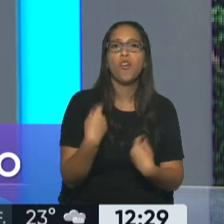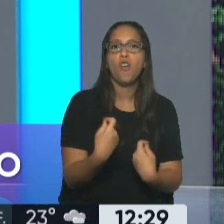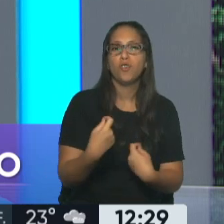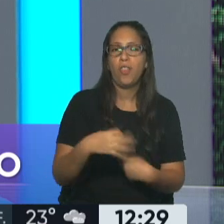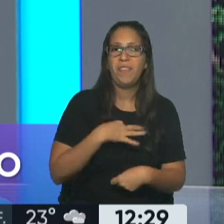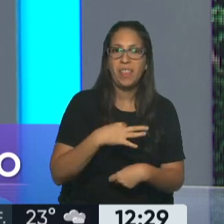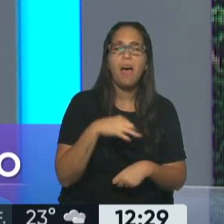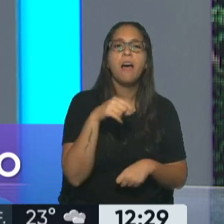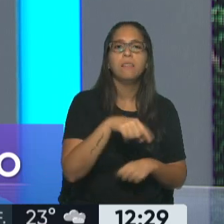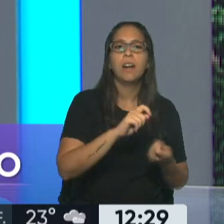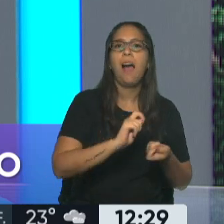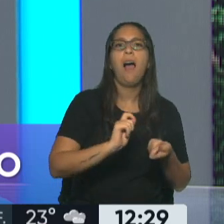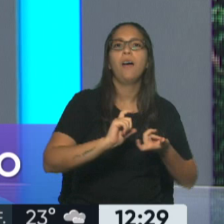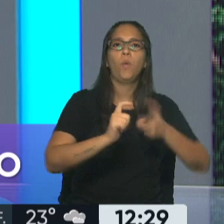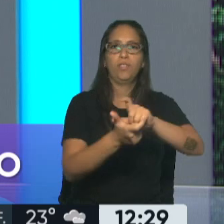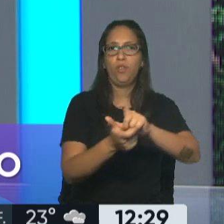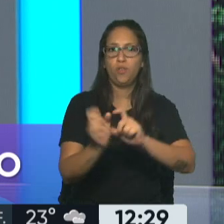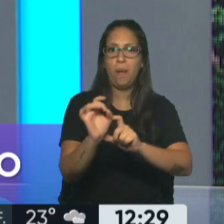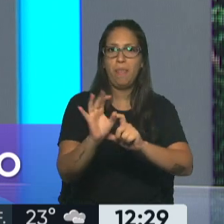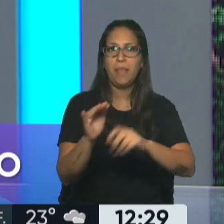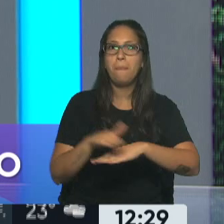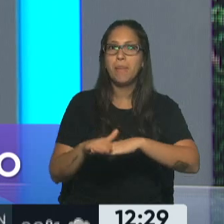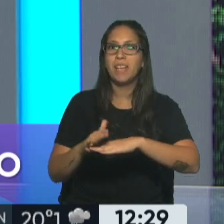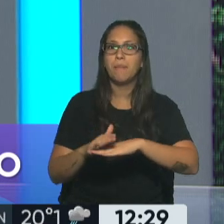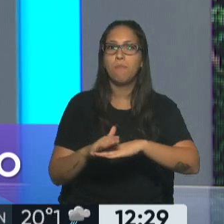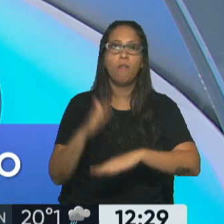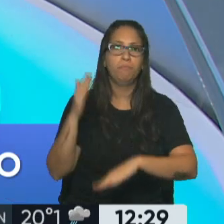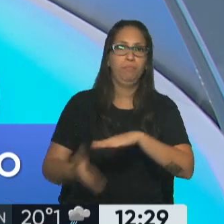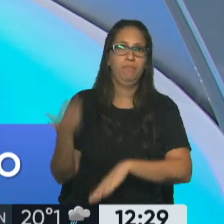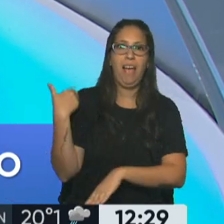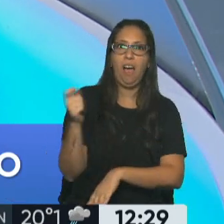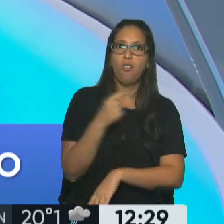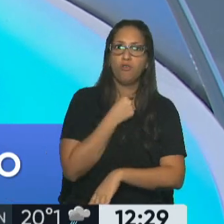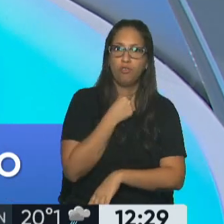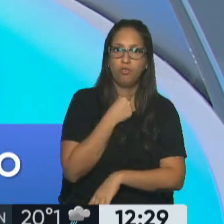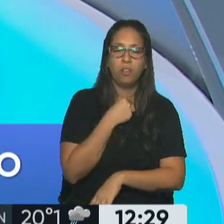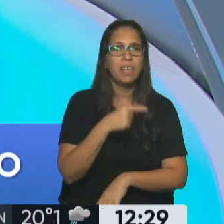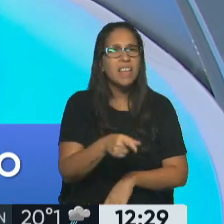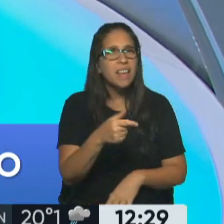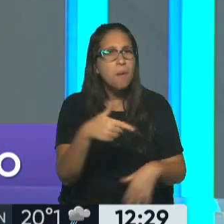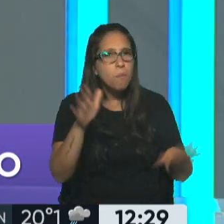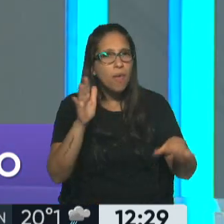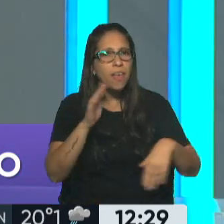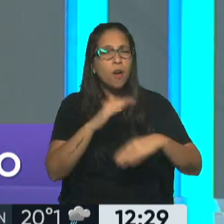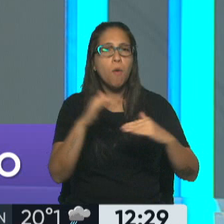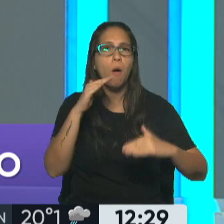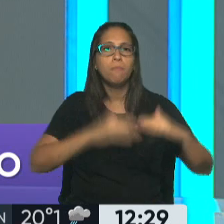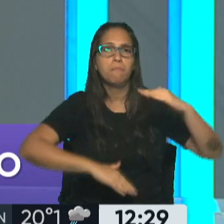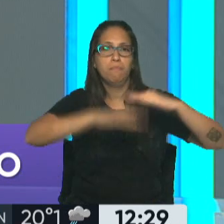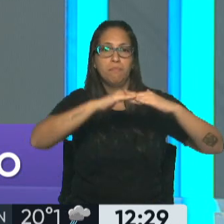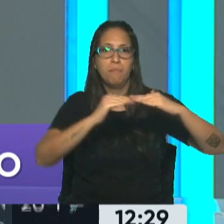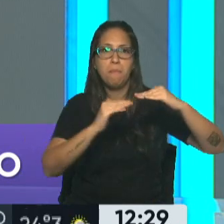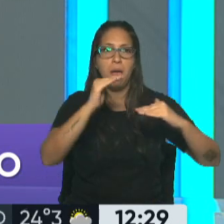que se hizo es actualizar el mínimo que estaba vigente hasta agosto. ¿Y sería con escalas? Porque se hablaba